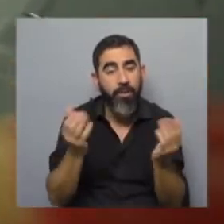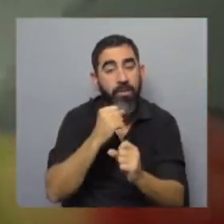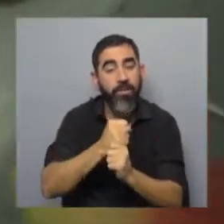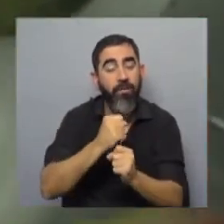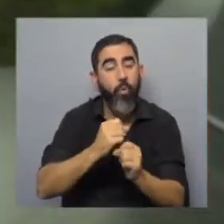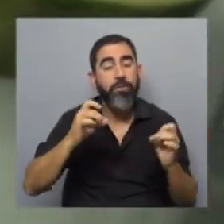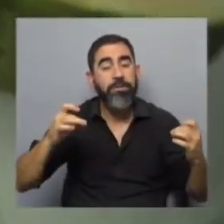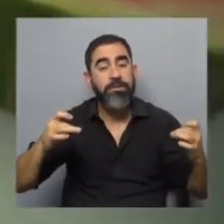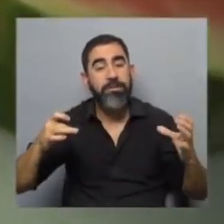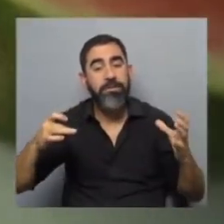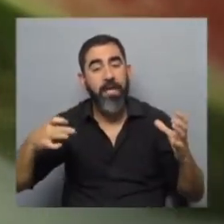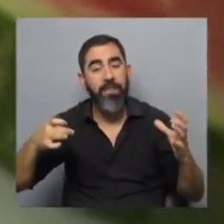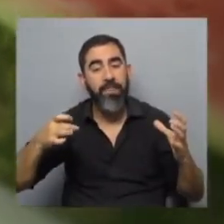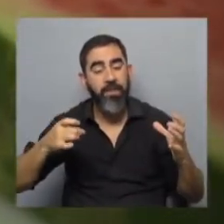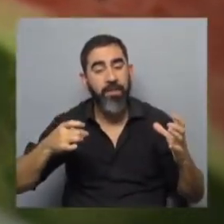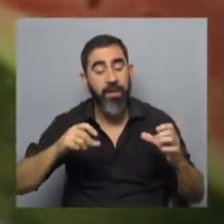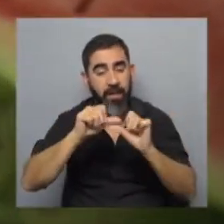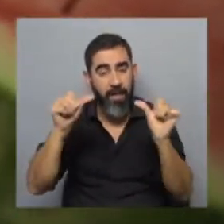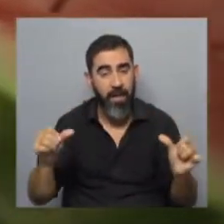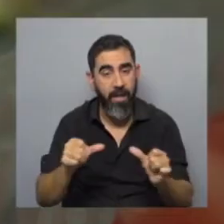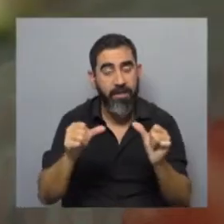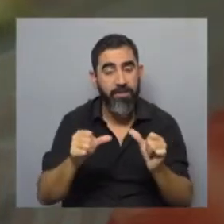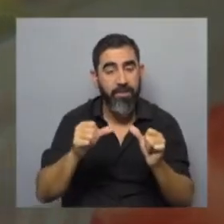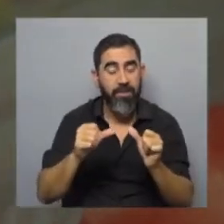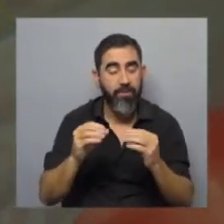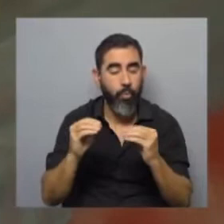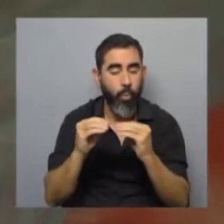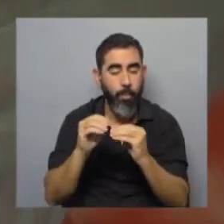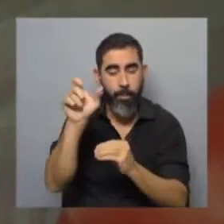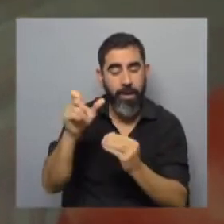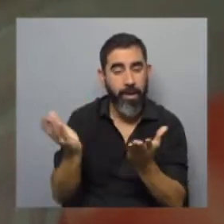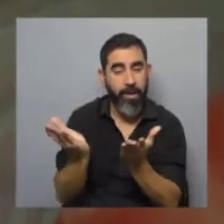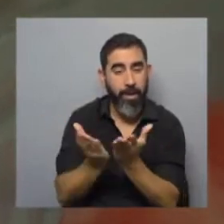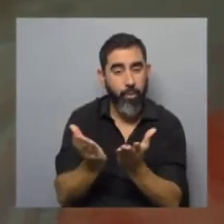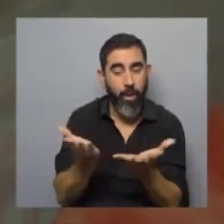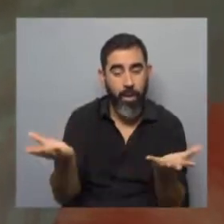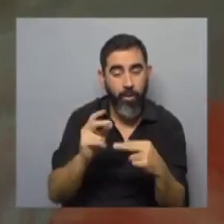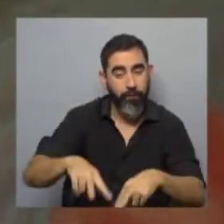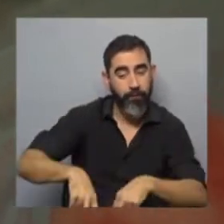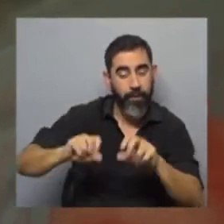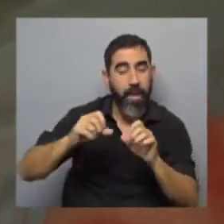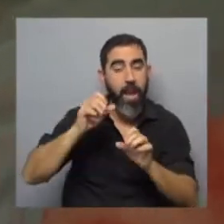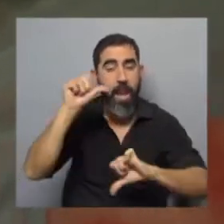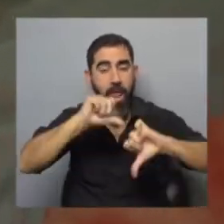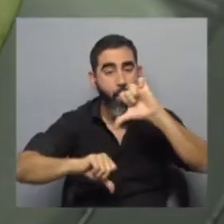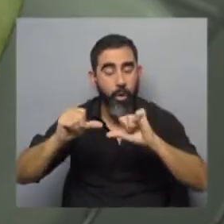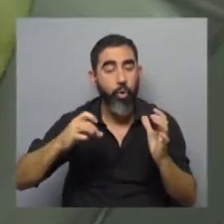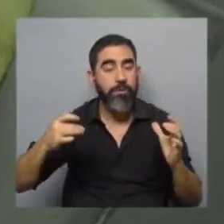de sandía que realiza Mónica Kaetsu y que está en este momento haciendo los análisis de laboratorio.